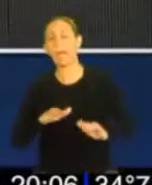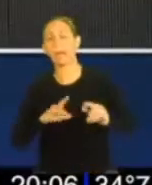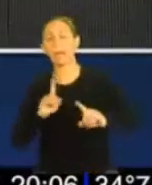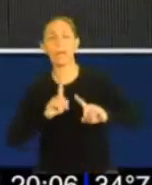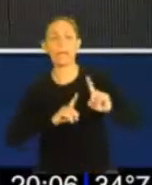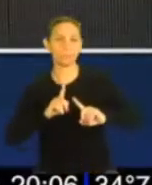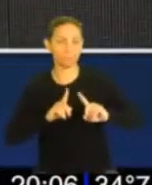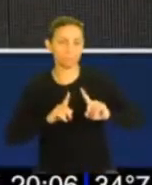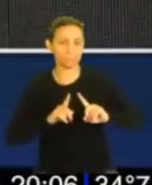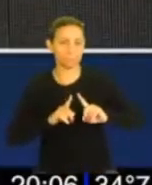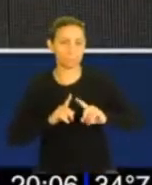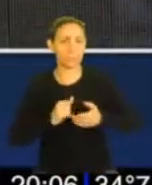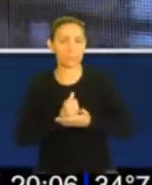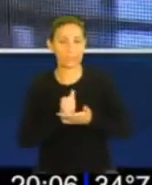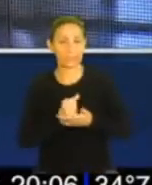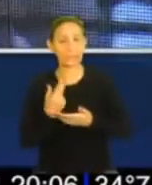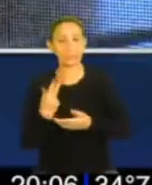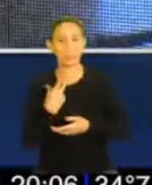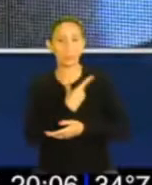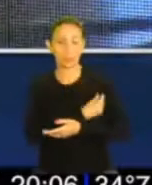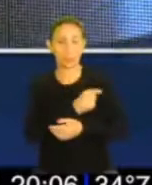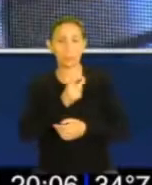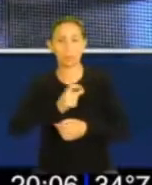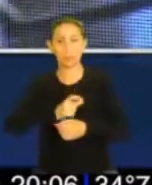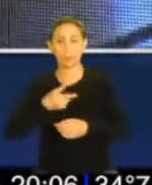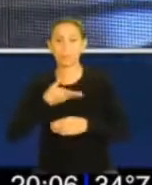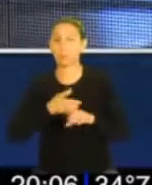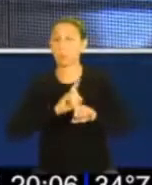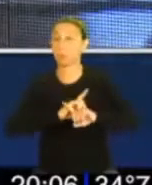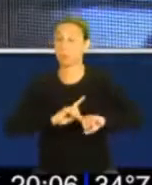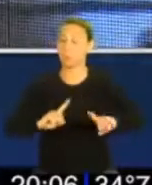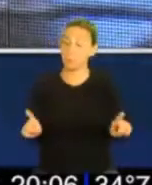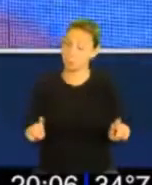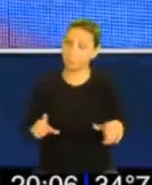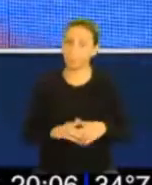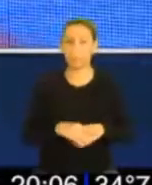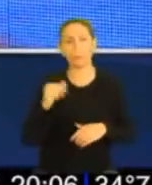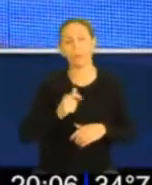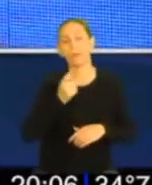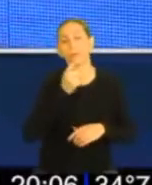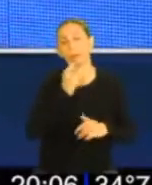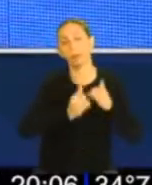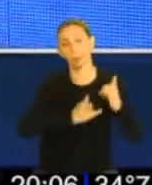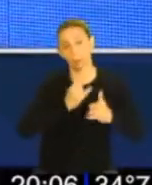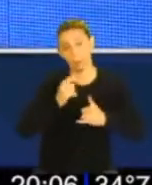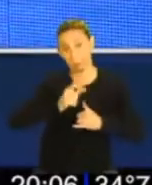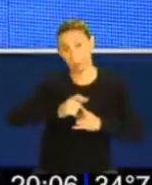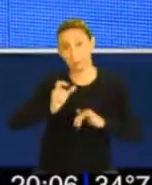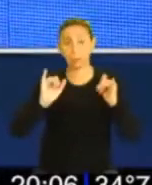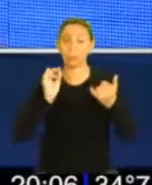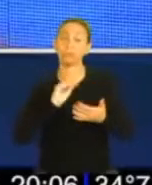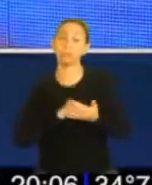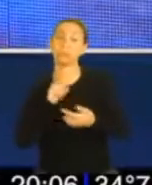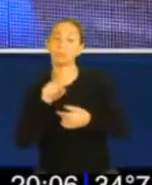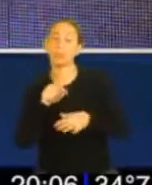con algunos retrasos en la segunda dosis de gente que no ha concurrido. Fundamentalmente acá tenemos que decir que la gente joven es